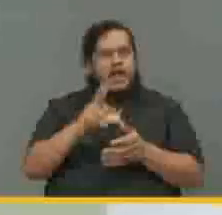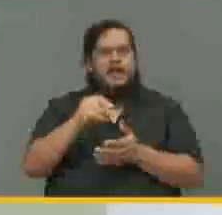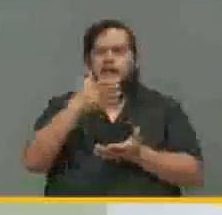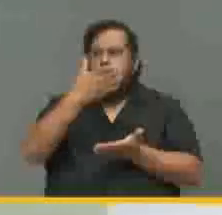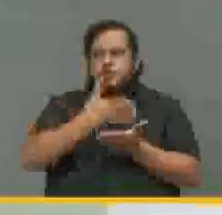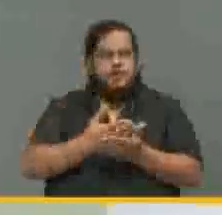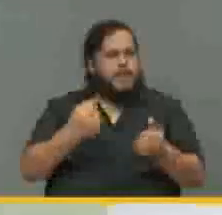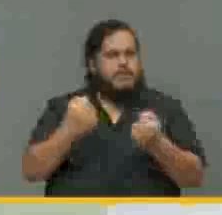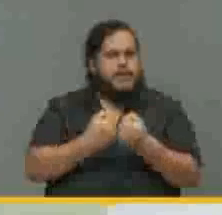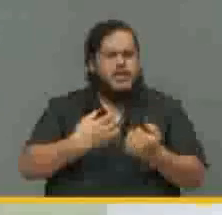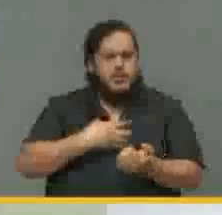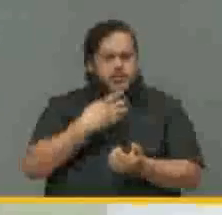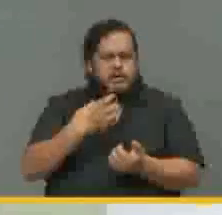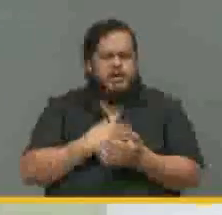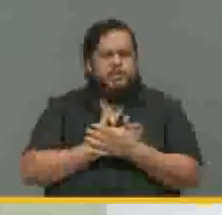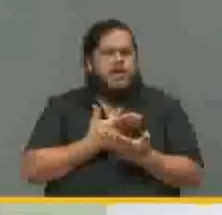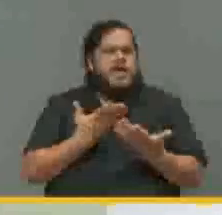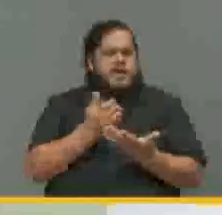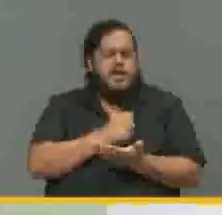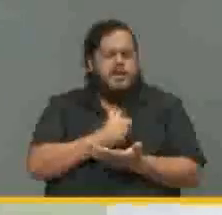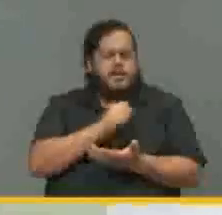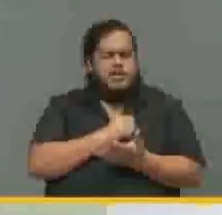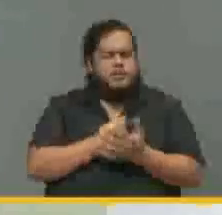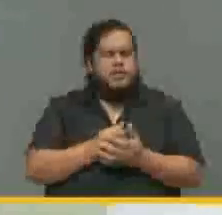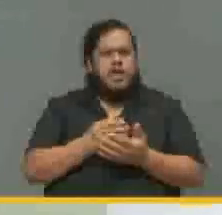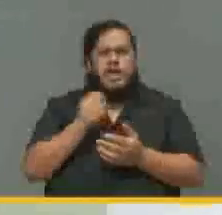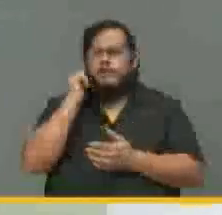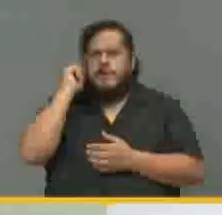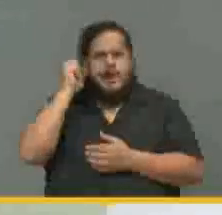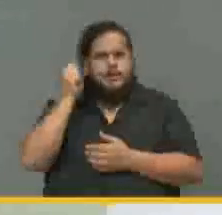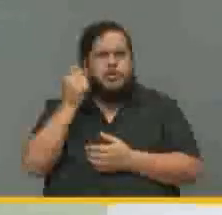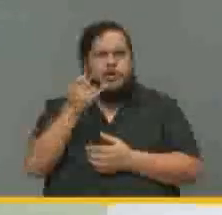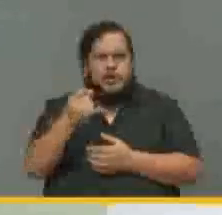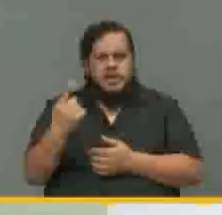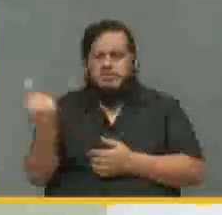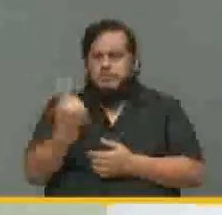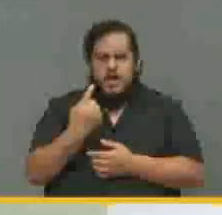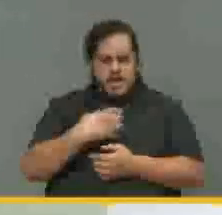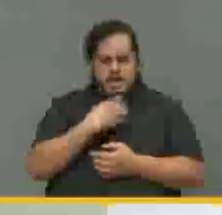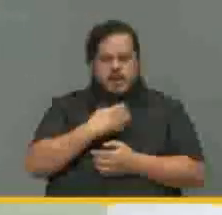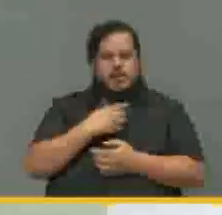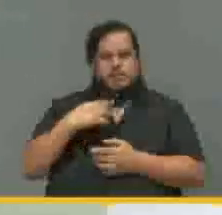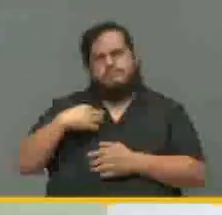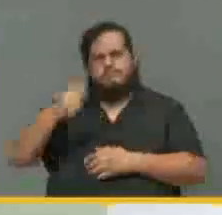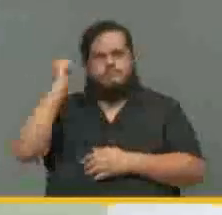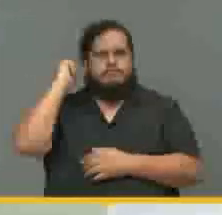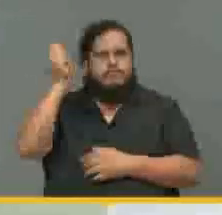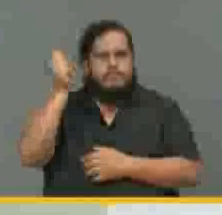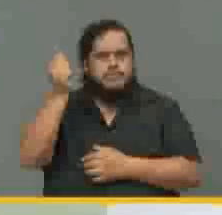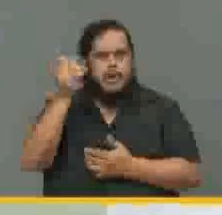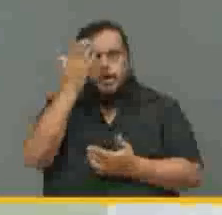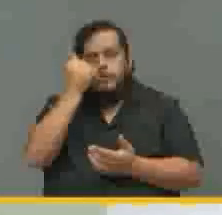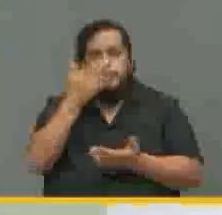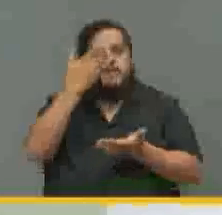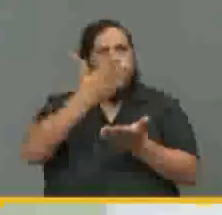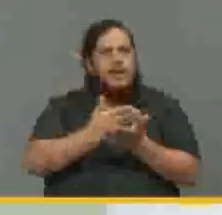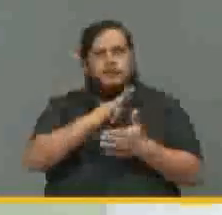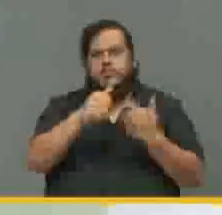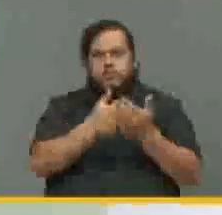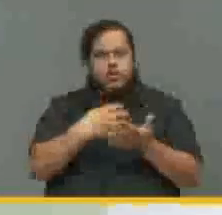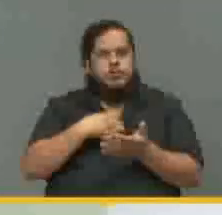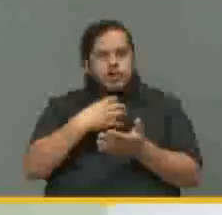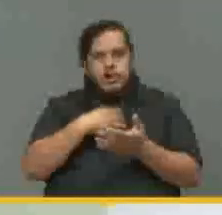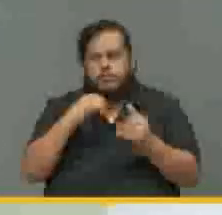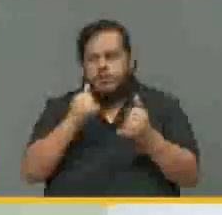reclamos. O sea, ¿qué es la actitud? Lo que el árbitro debe hacer, amonestar por reclamar. ¿Por qué? Porque si paramos el partido por todos los reclamos que los